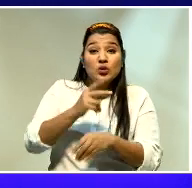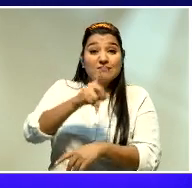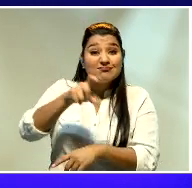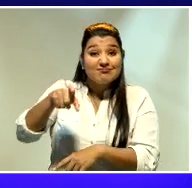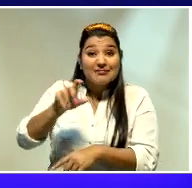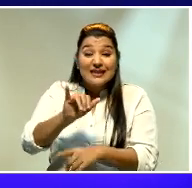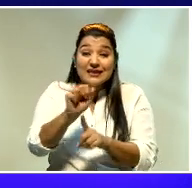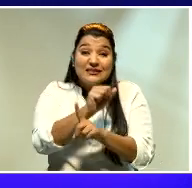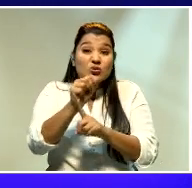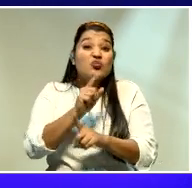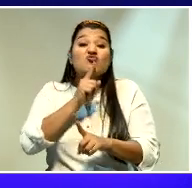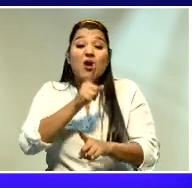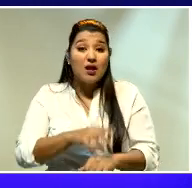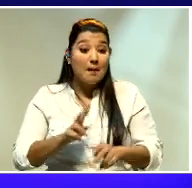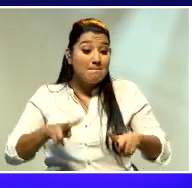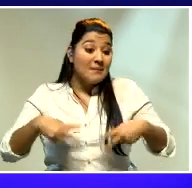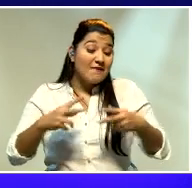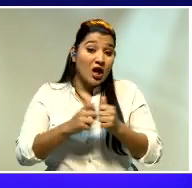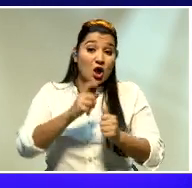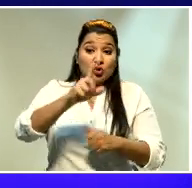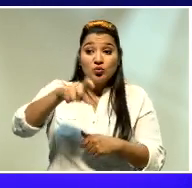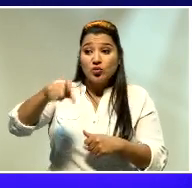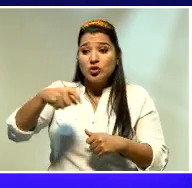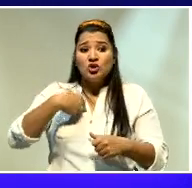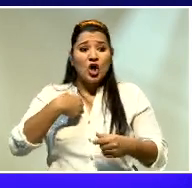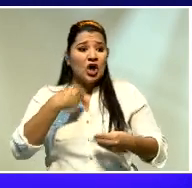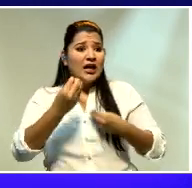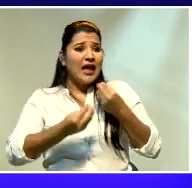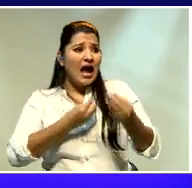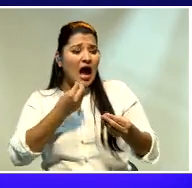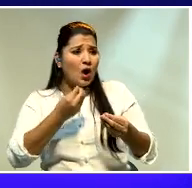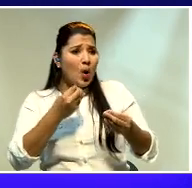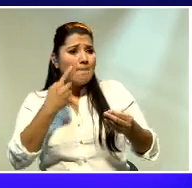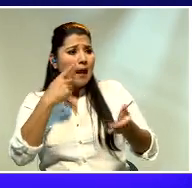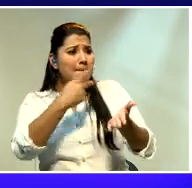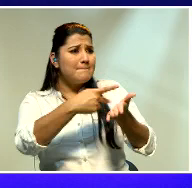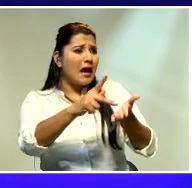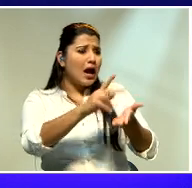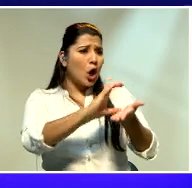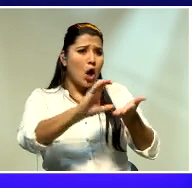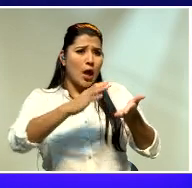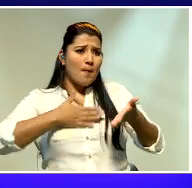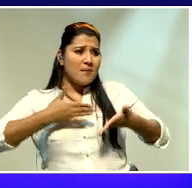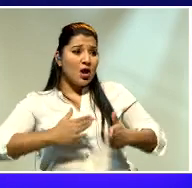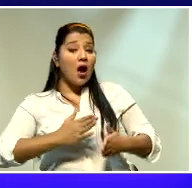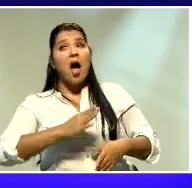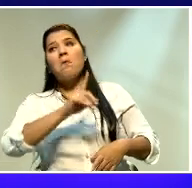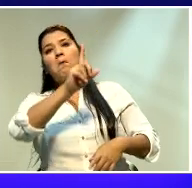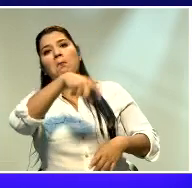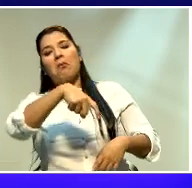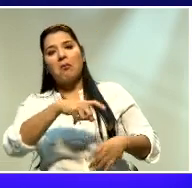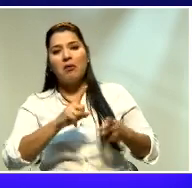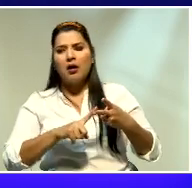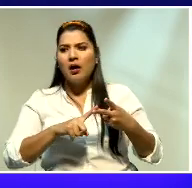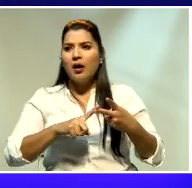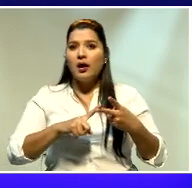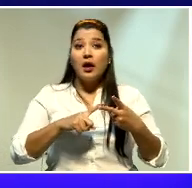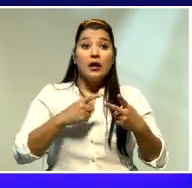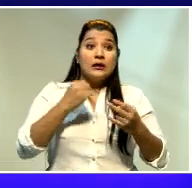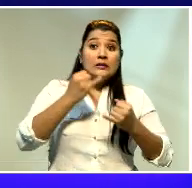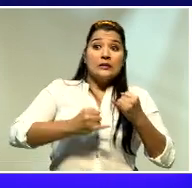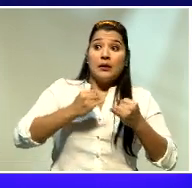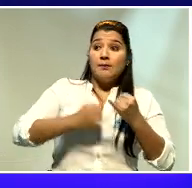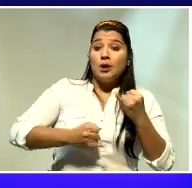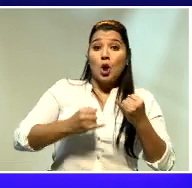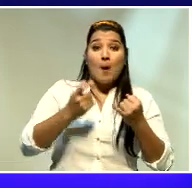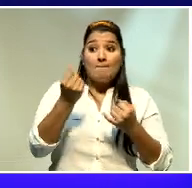país. Viven a crédito. ¿Qué hago con la cuota del cole de fulanito? De ahí meterle un tarjetazo. Se nos